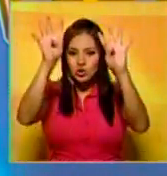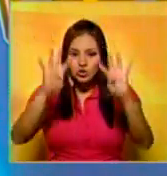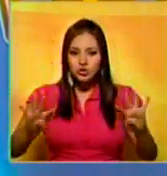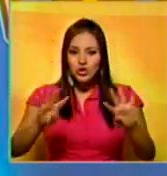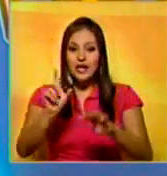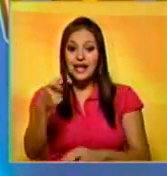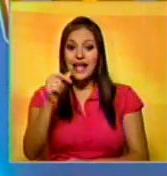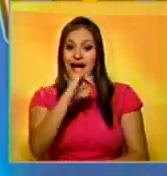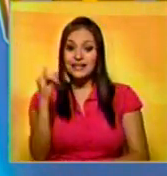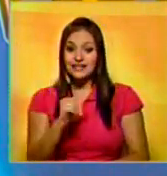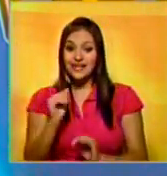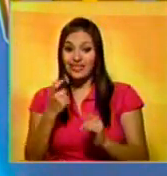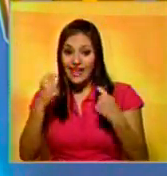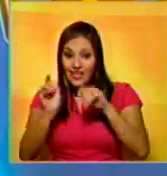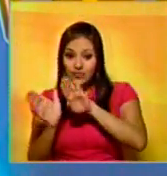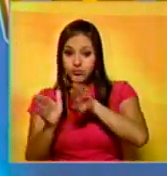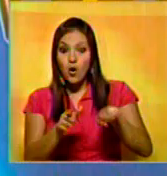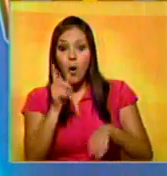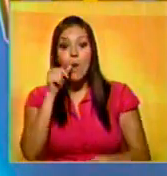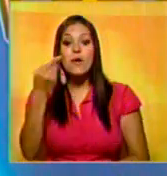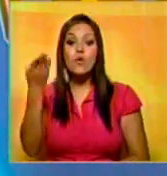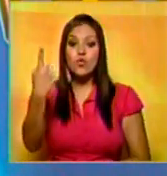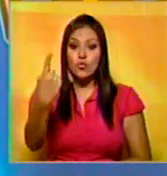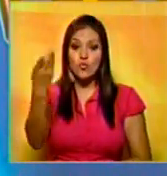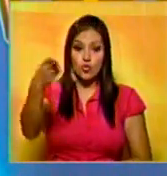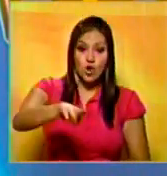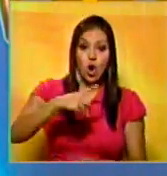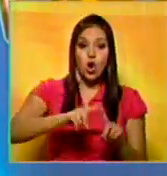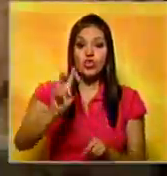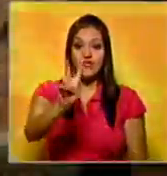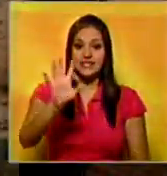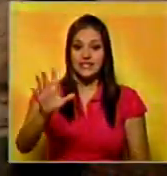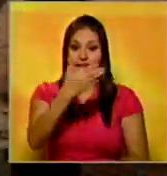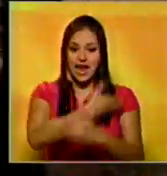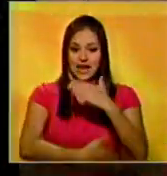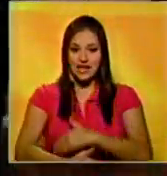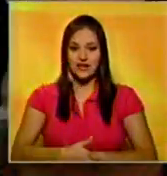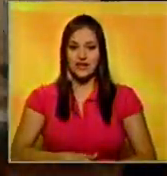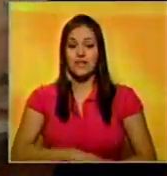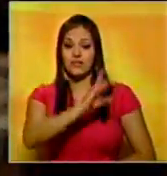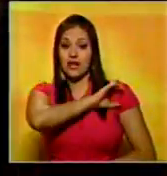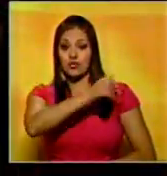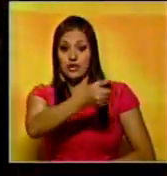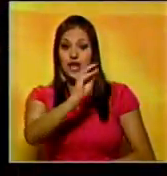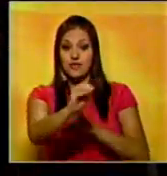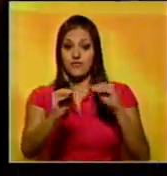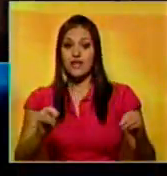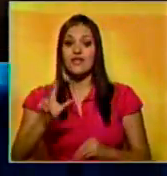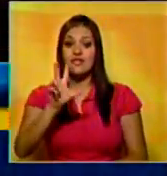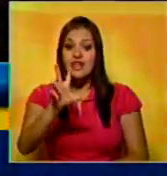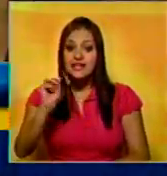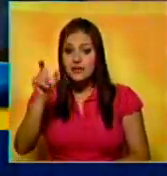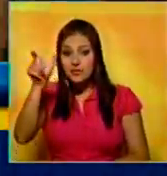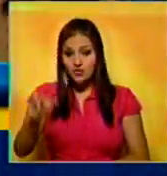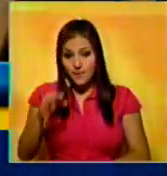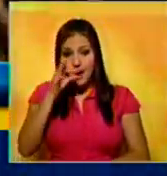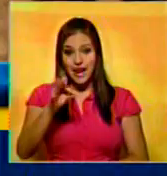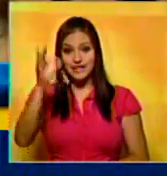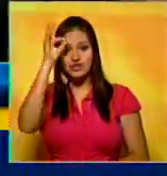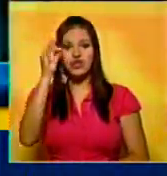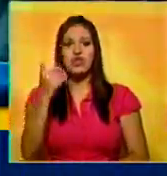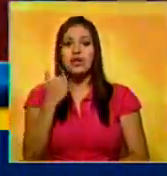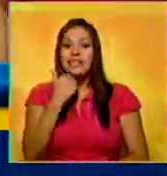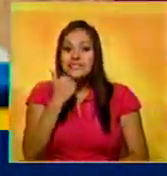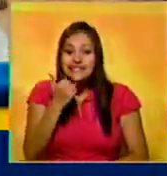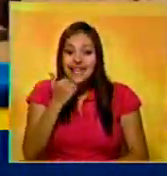Gaza. En el suceso, un hombre murió y otros 25 resultaron heridos. Según las autoridades israelíes, unos 300 palestinos se acercaron